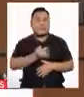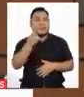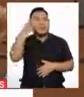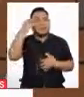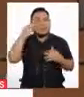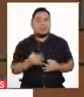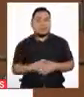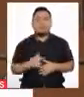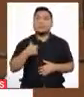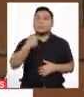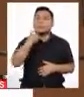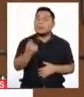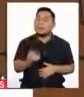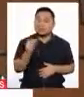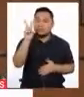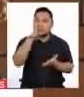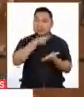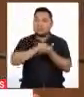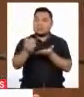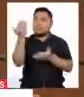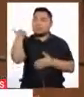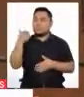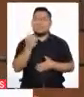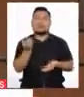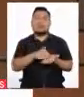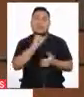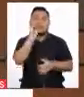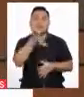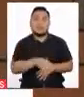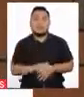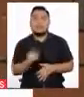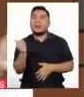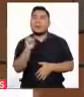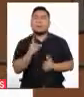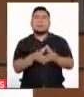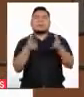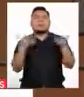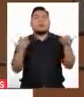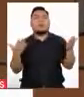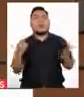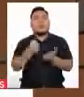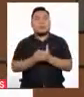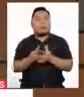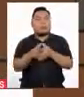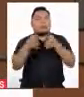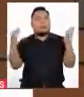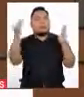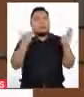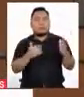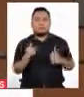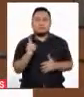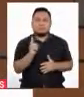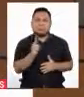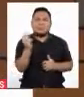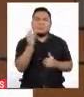las decisiones. Lo dijimos hace dos meses y lo repetimos. No hay que hacer grandes cosas para combatirla. Lavarse las